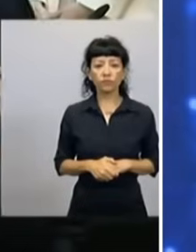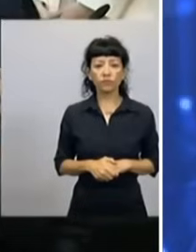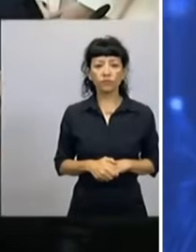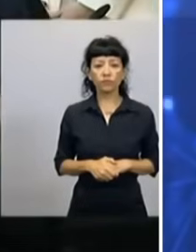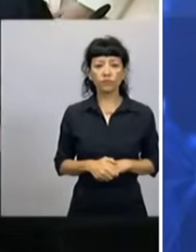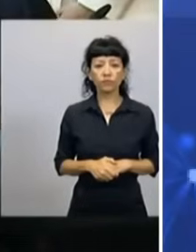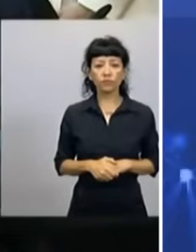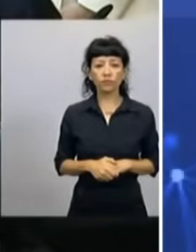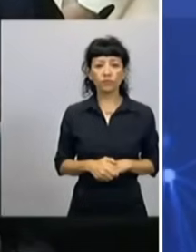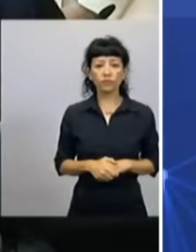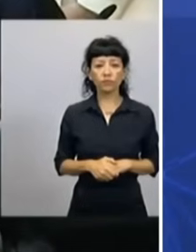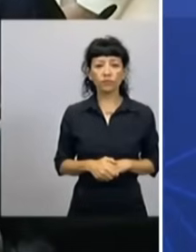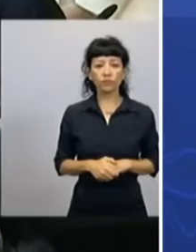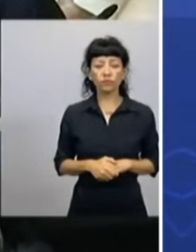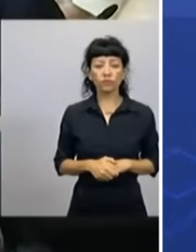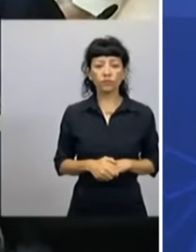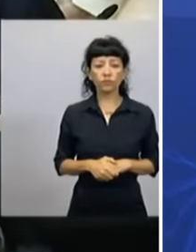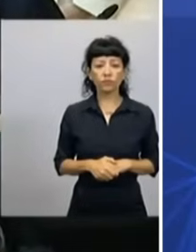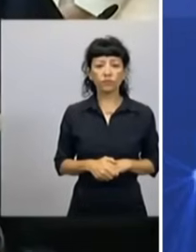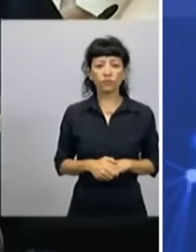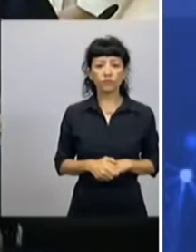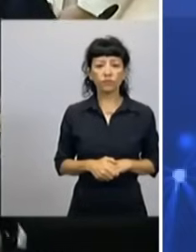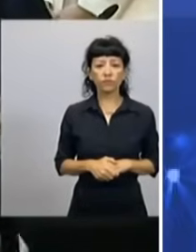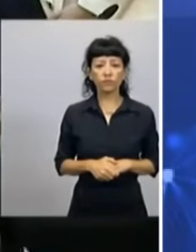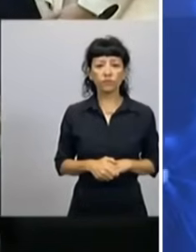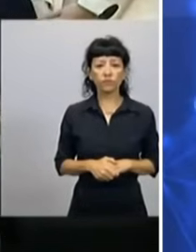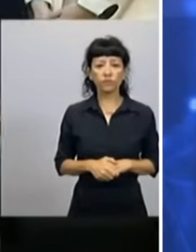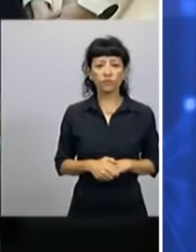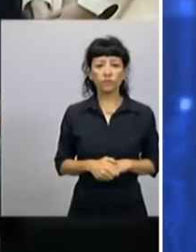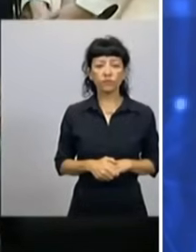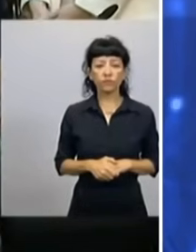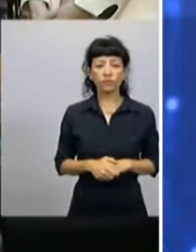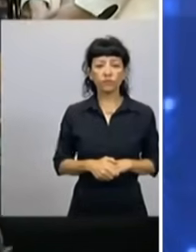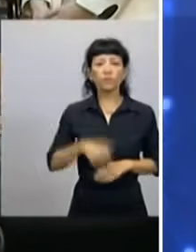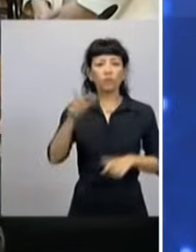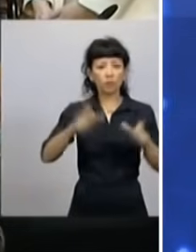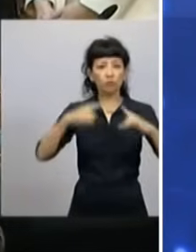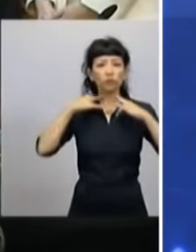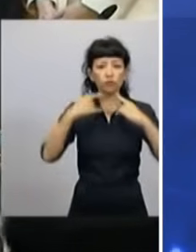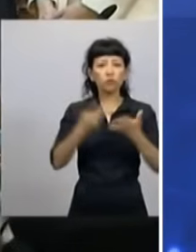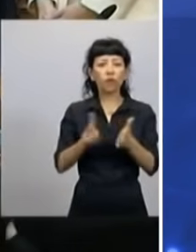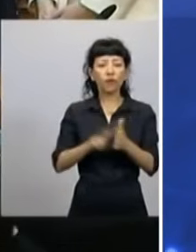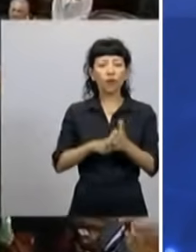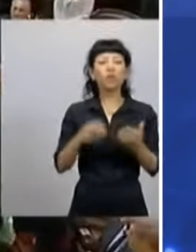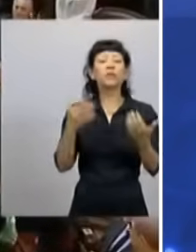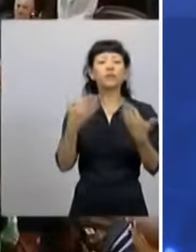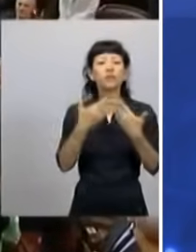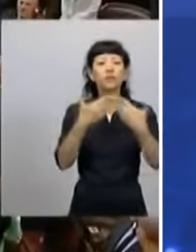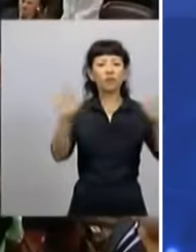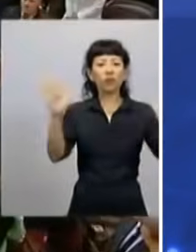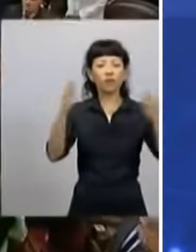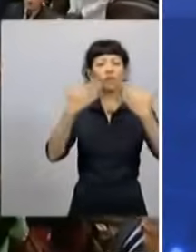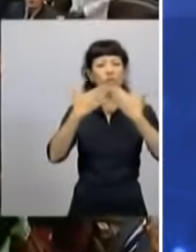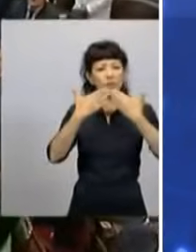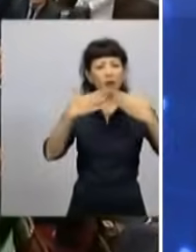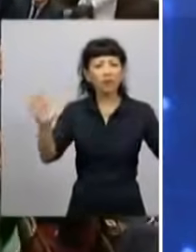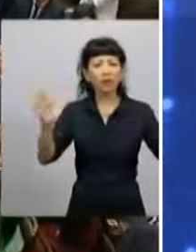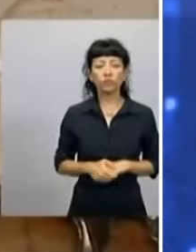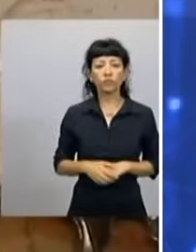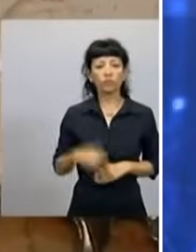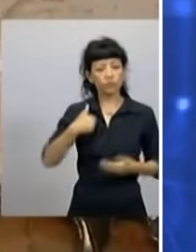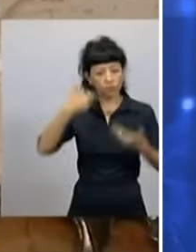en un movimiento más amplio en el mundo, que por ejemplo está representado por la presencia acá del primer